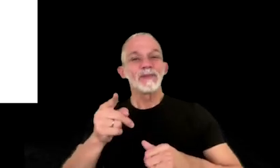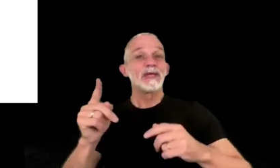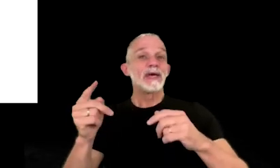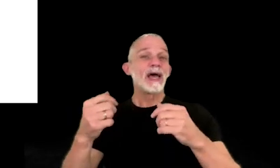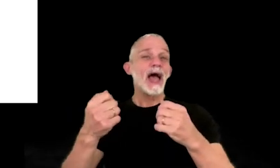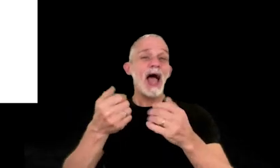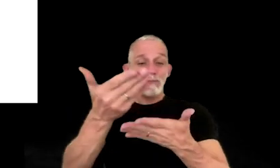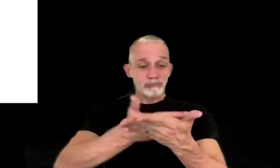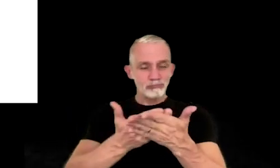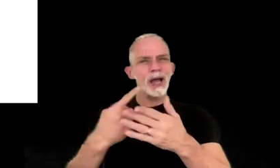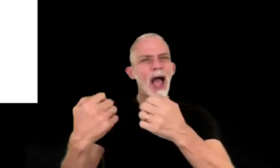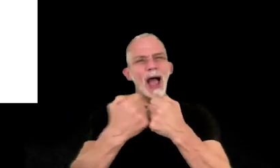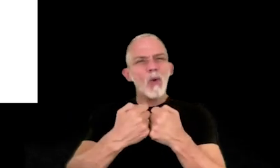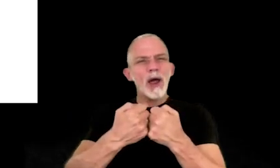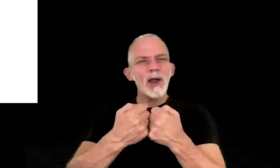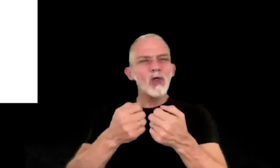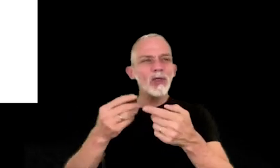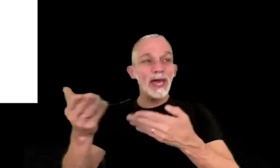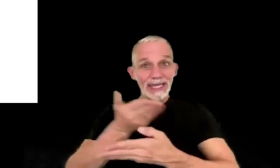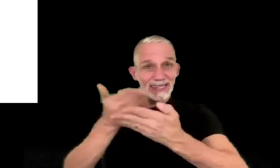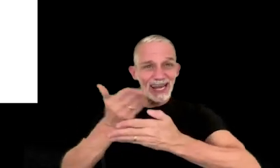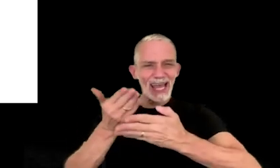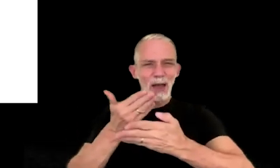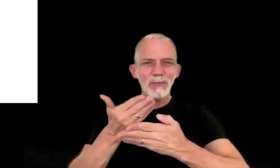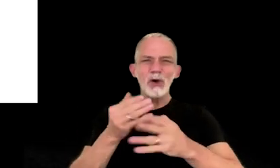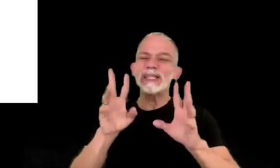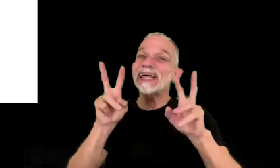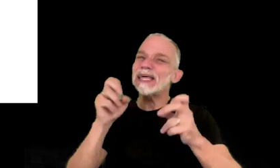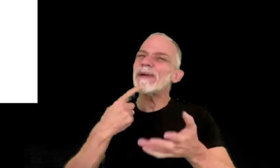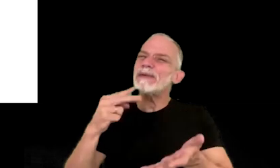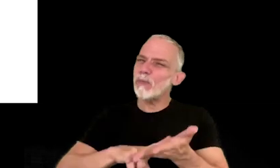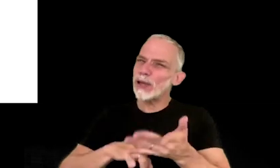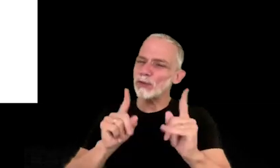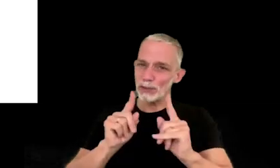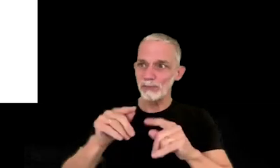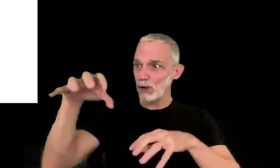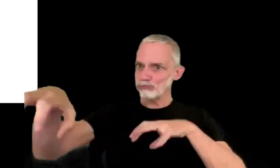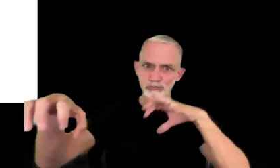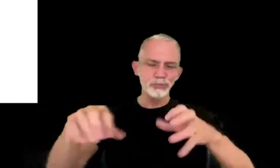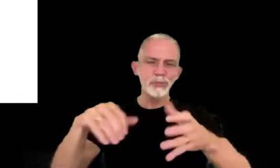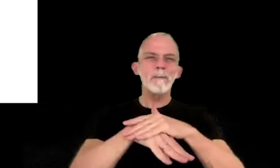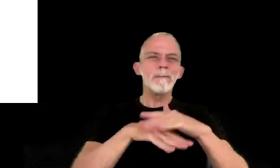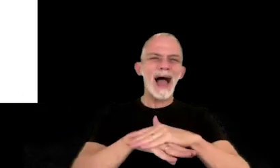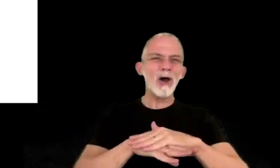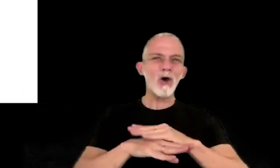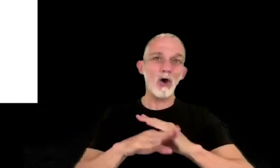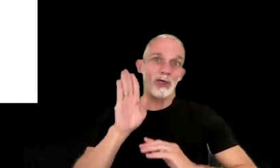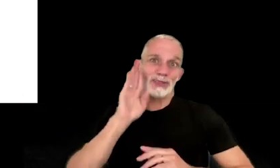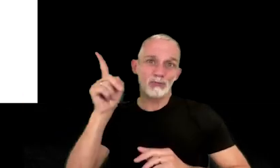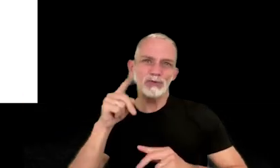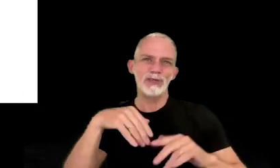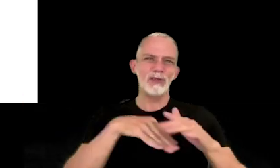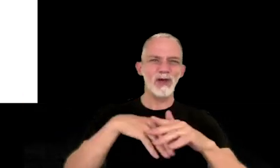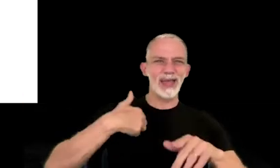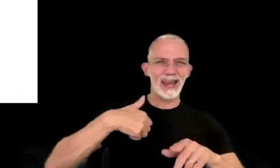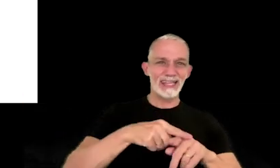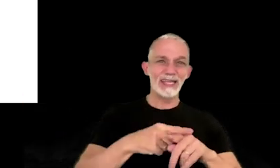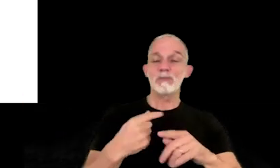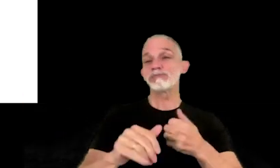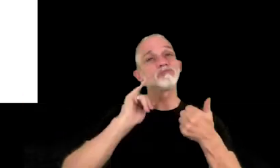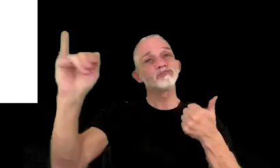de intercambio con fines fiscales implica que las entidades financieras van a informar a Estados